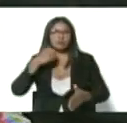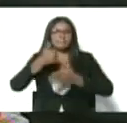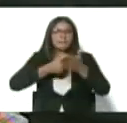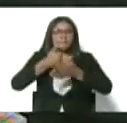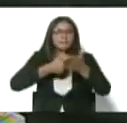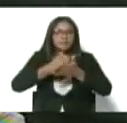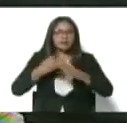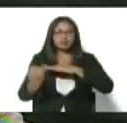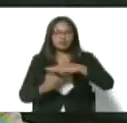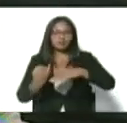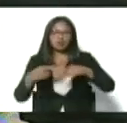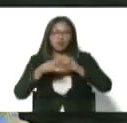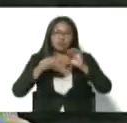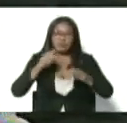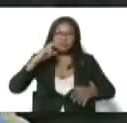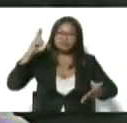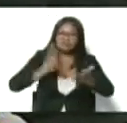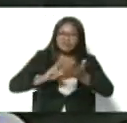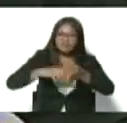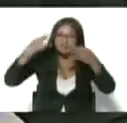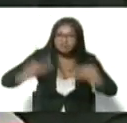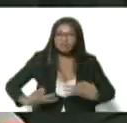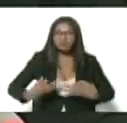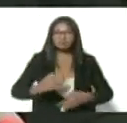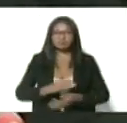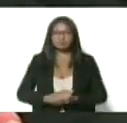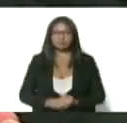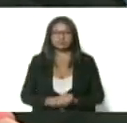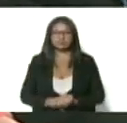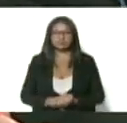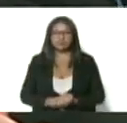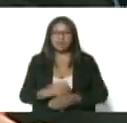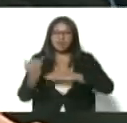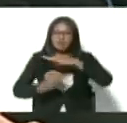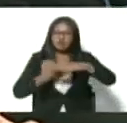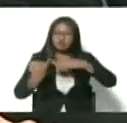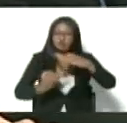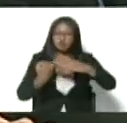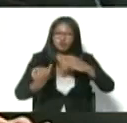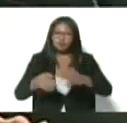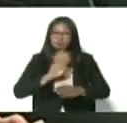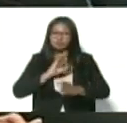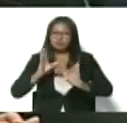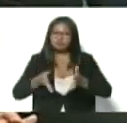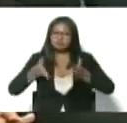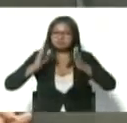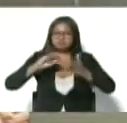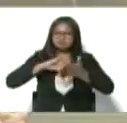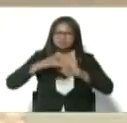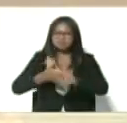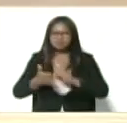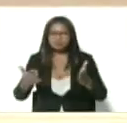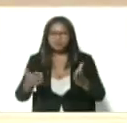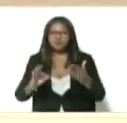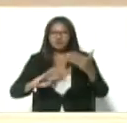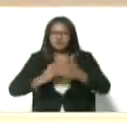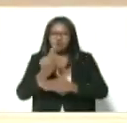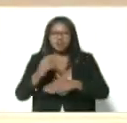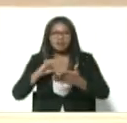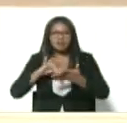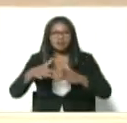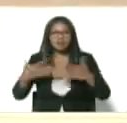instituciones democráticas verdaderamente democráticas las instituciones constituidas funcionen